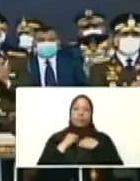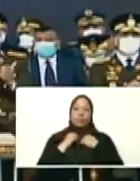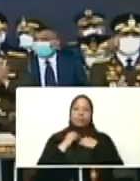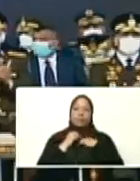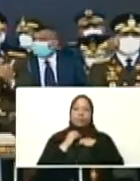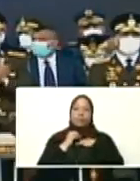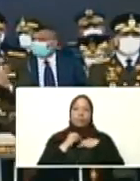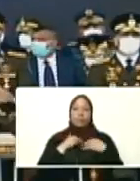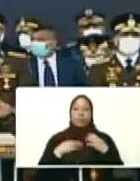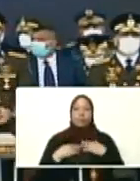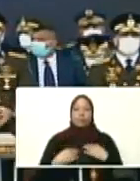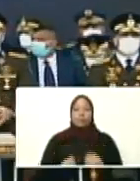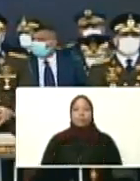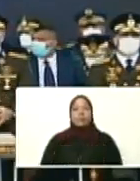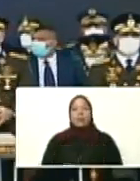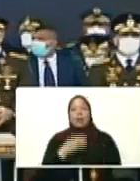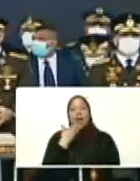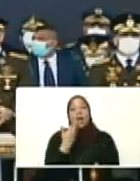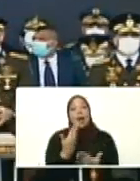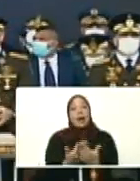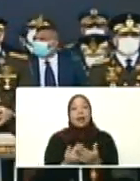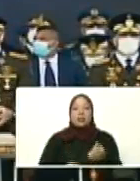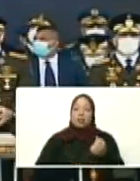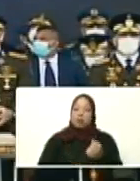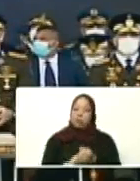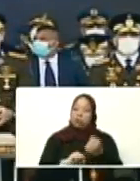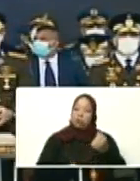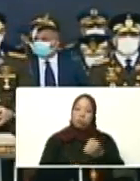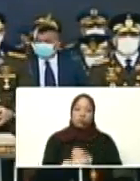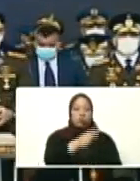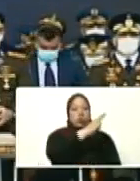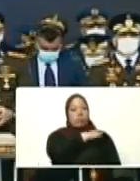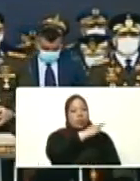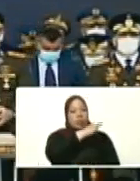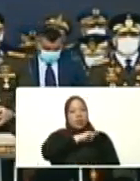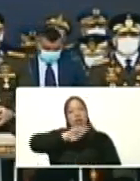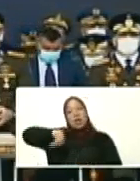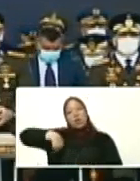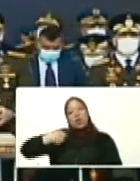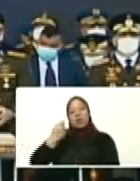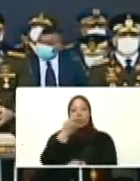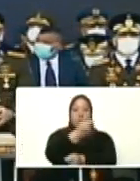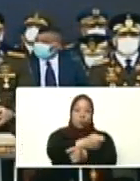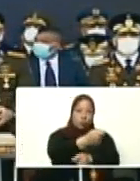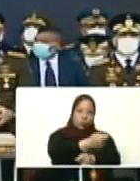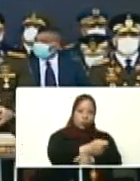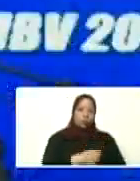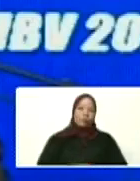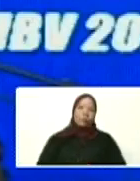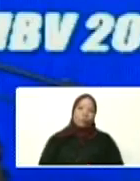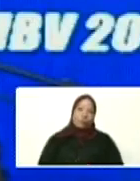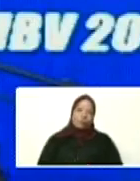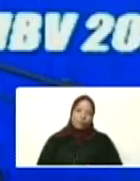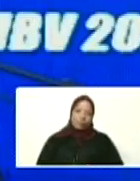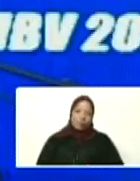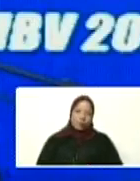Mi general en jefe, gracias por tanto apoyo a nuestras promociones. A ustedes,